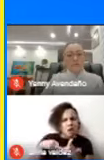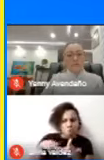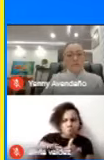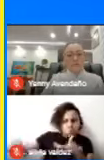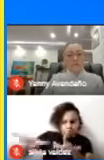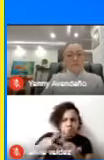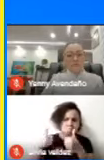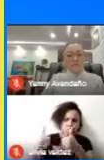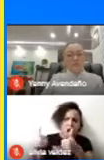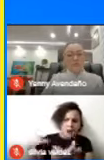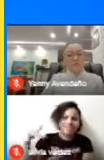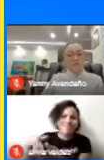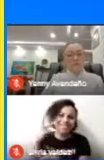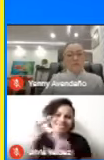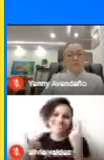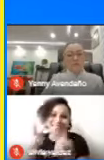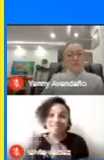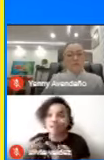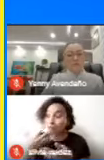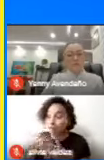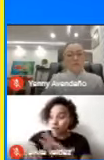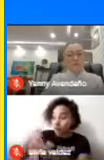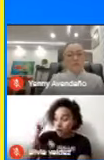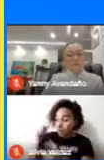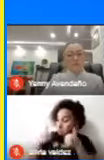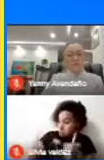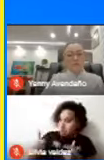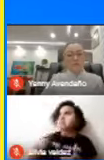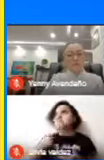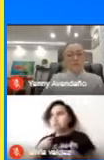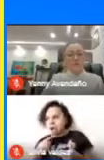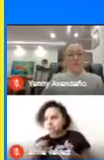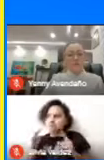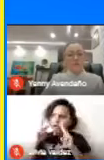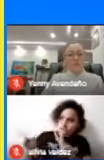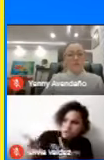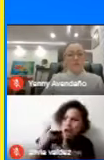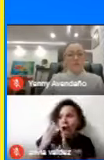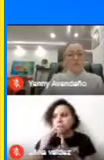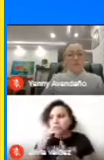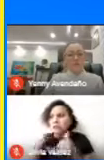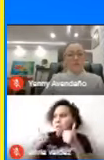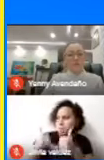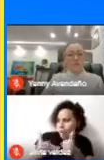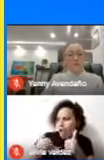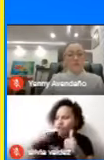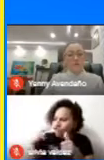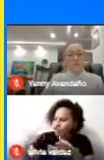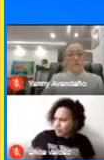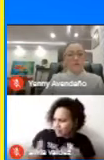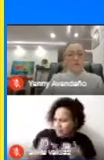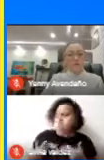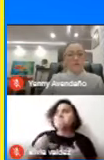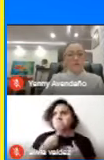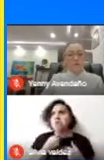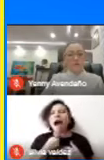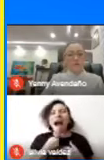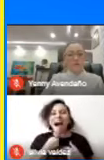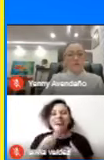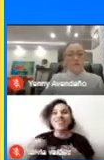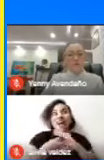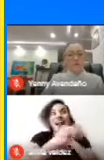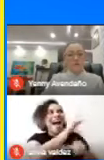voy y lo visito y si salgo bien de ahí, me gusta lo que encontré, la experiencia que vivo en ese territorio, me gusta, yo salgo y se